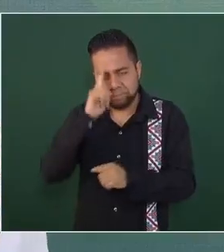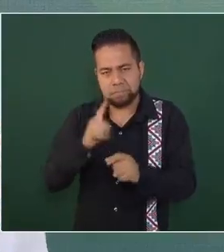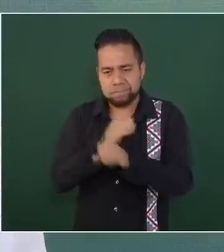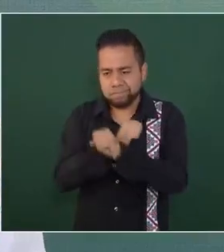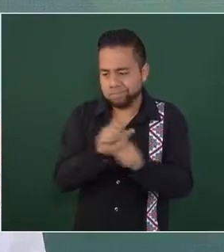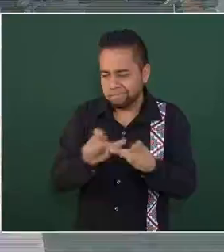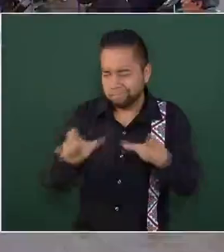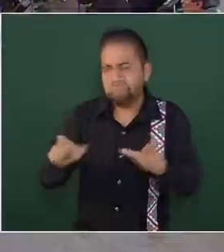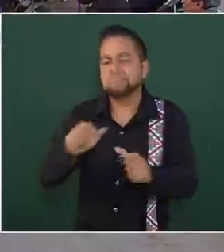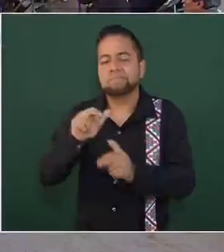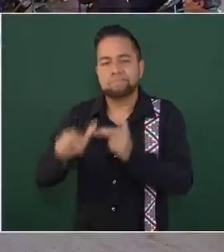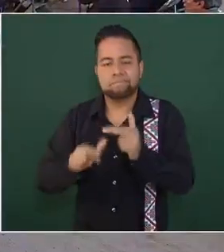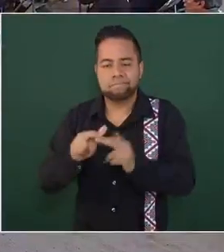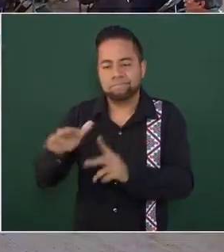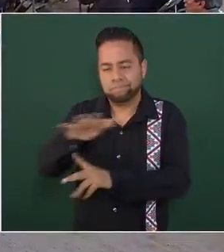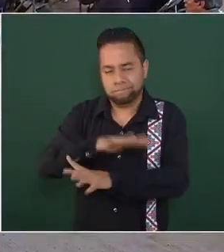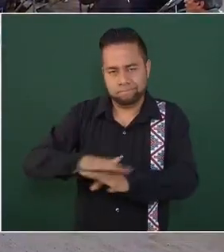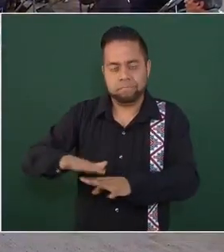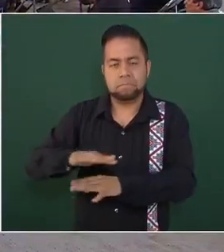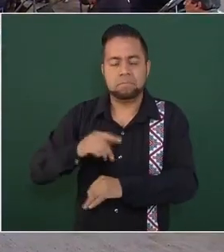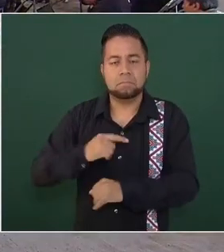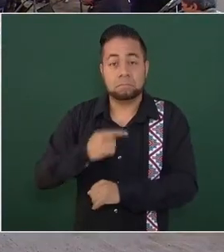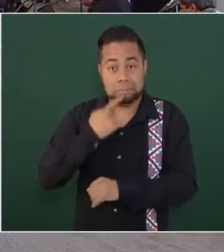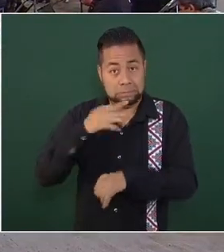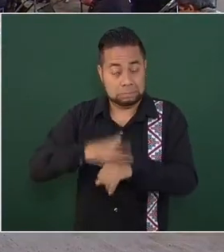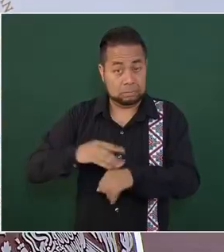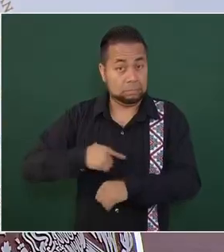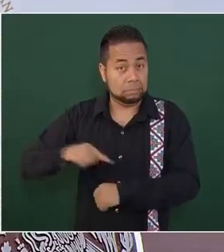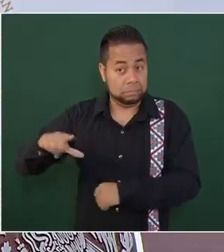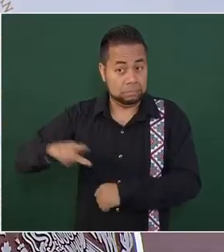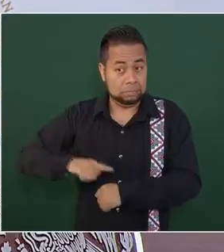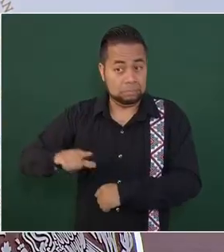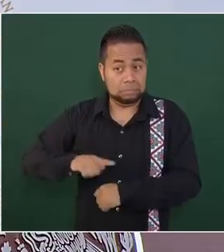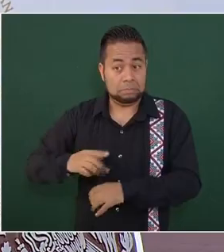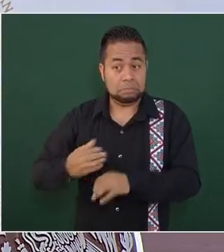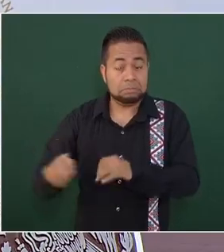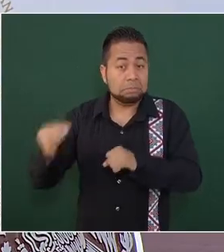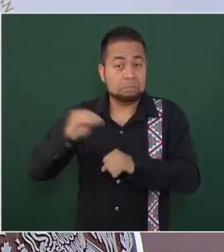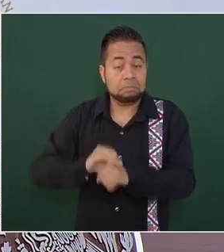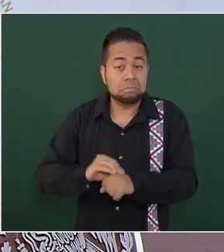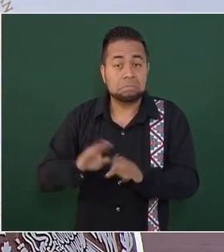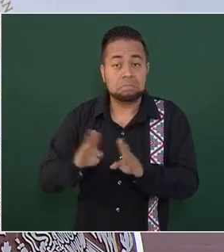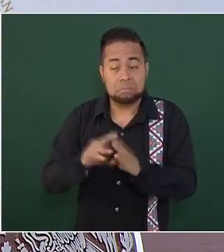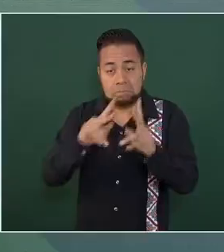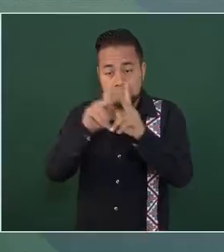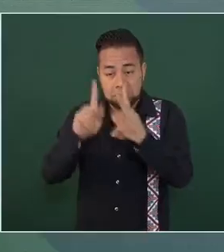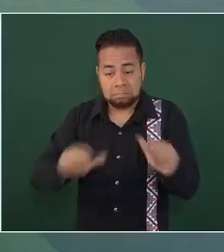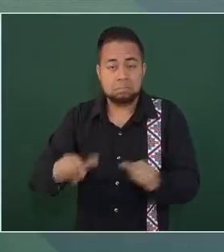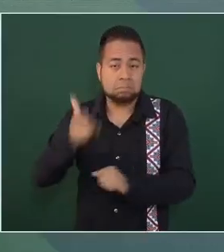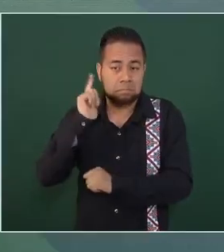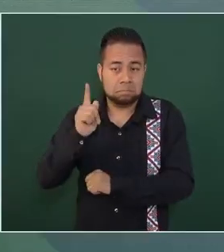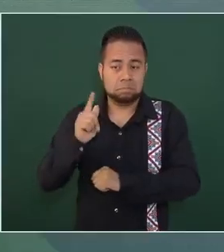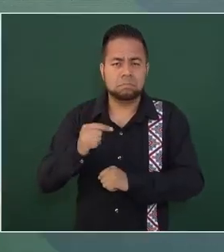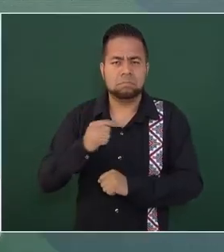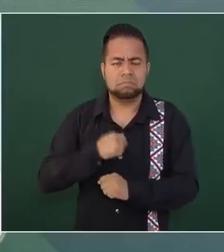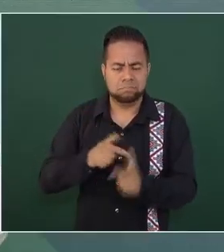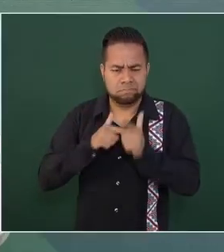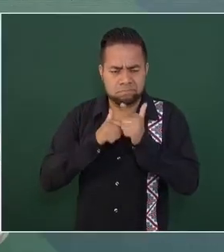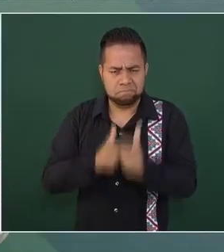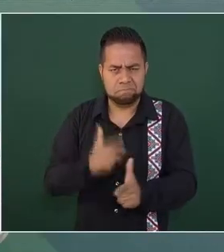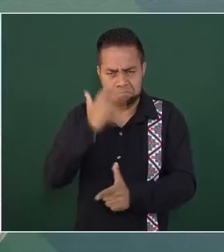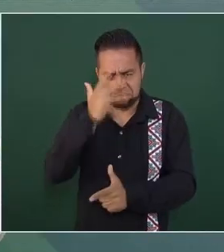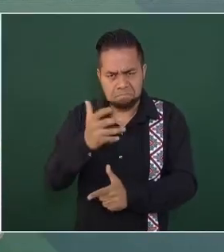esta región reiterando que nuestro gobierno seguirá sembrando la semilla de paz y no descansaremos